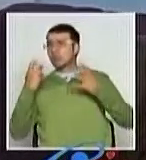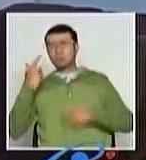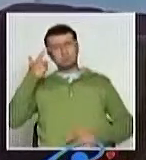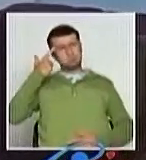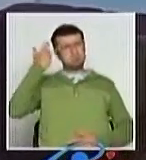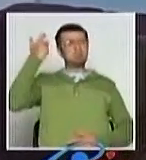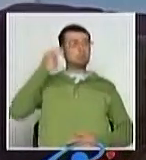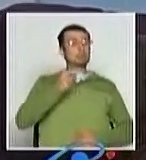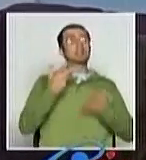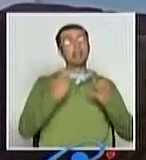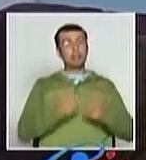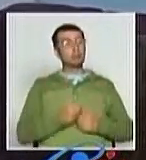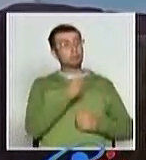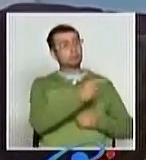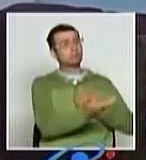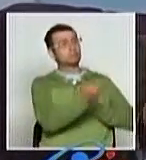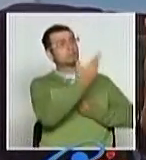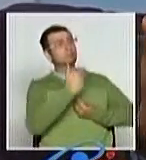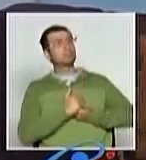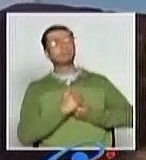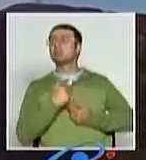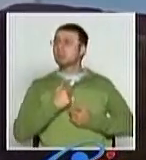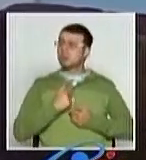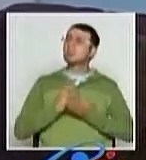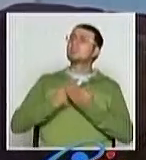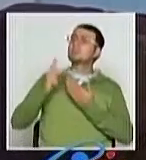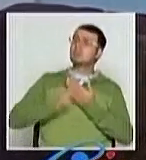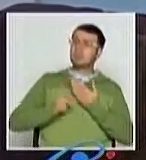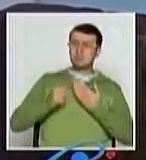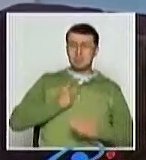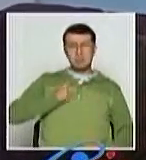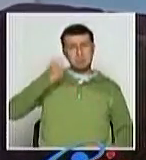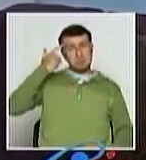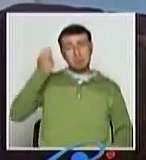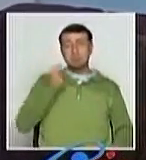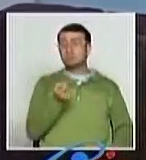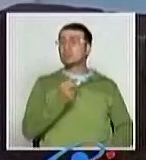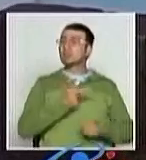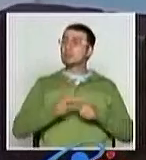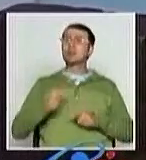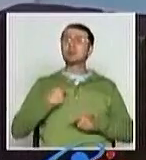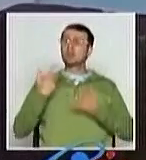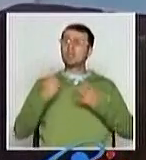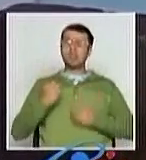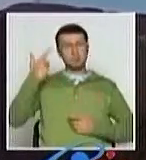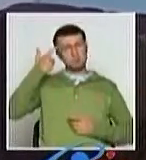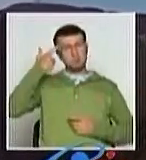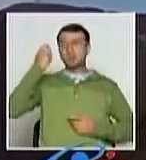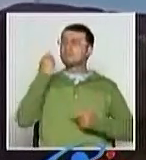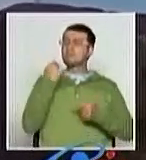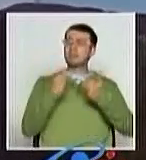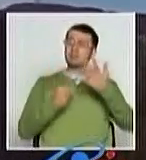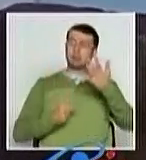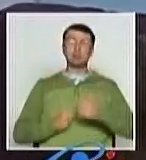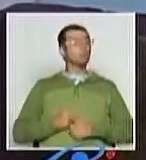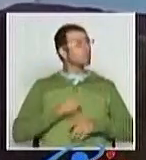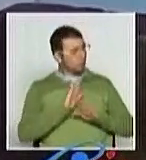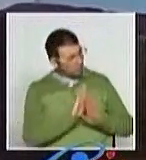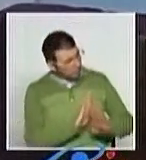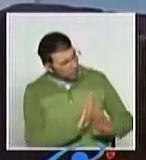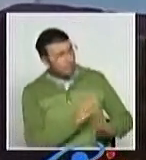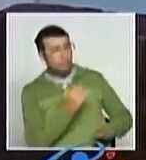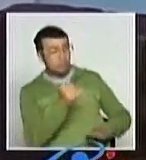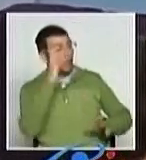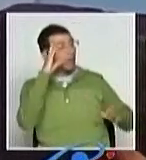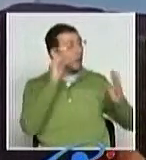ella llegó a la clínica tengo un plan de suicidio vea mi plan es para esta semana Me quiero suicidar Así así así así un momento hagamos entre los dos una